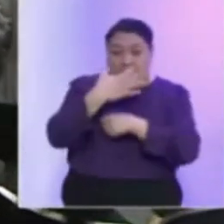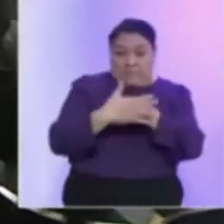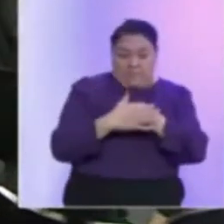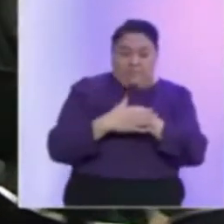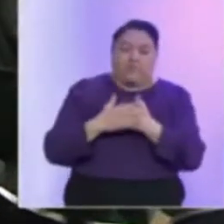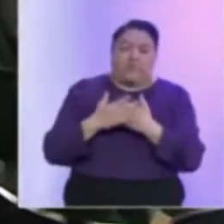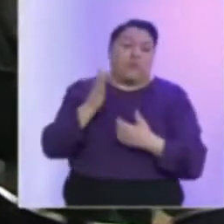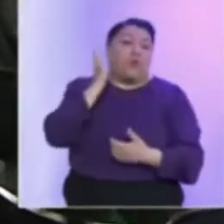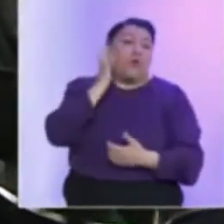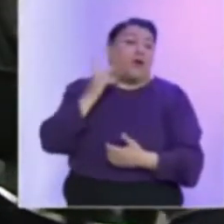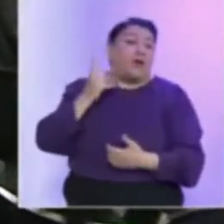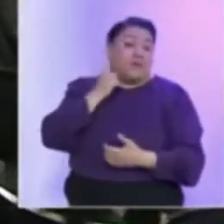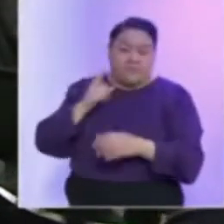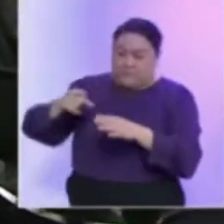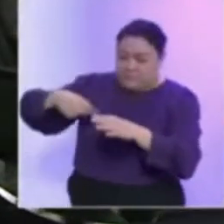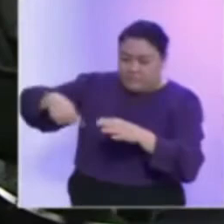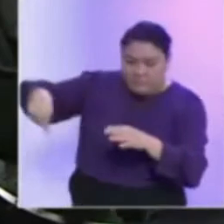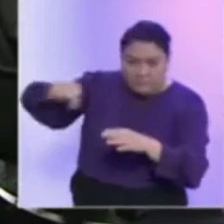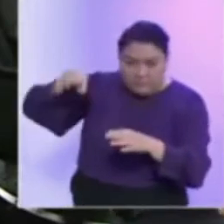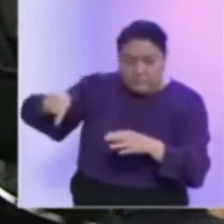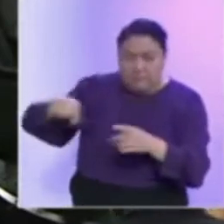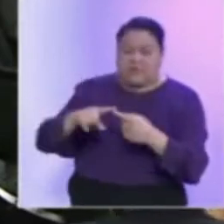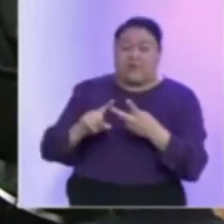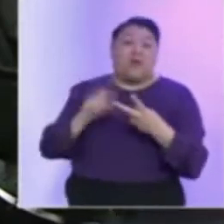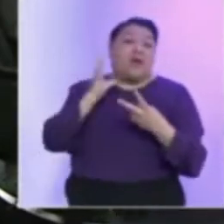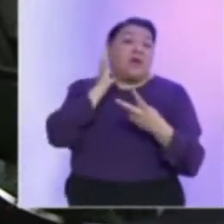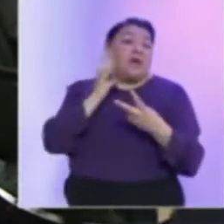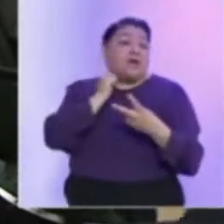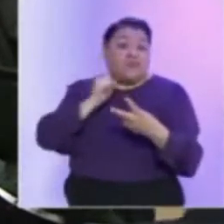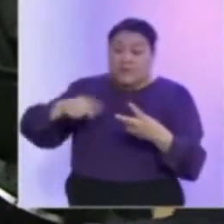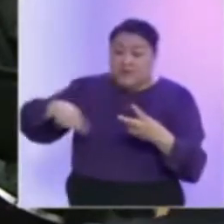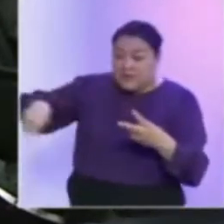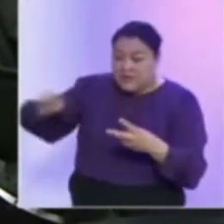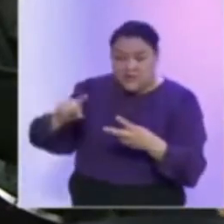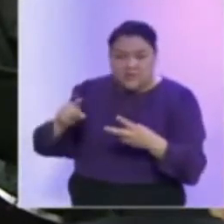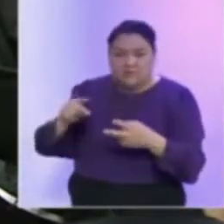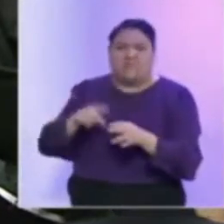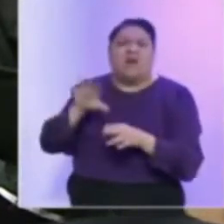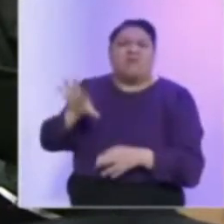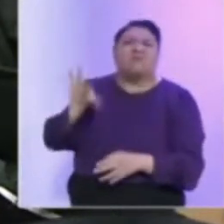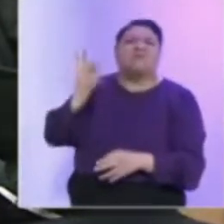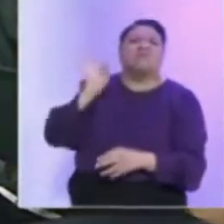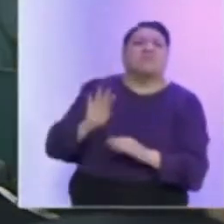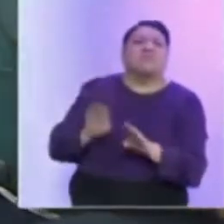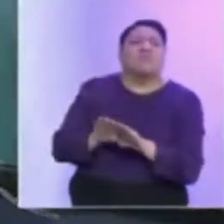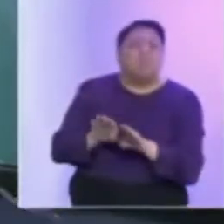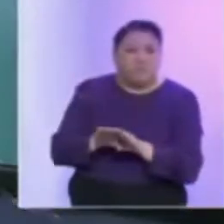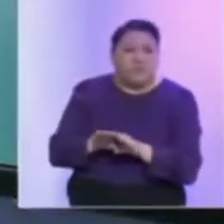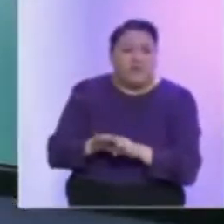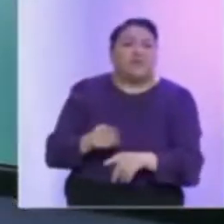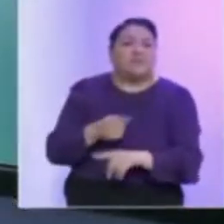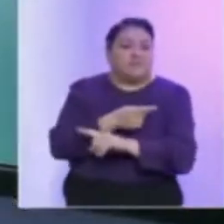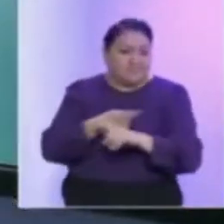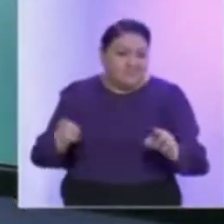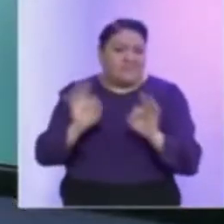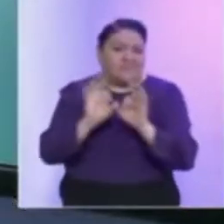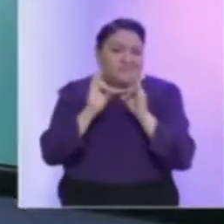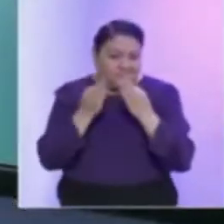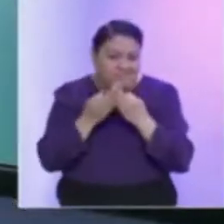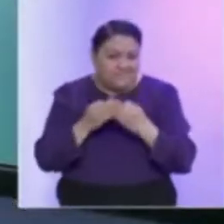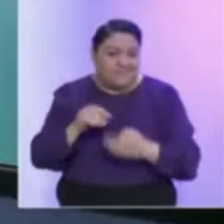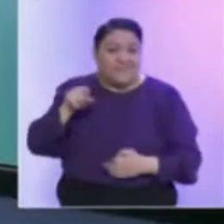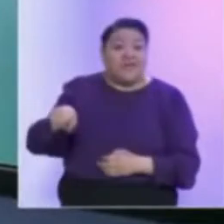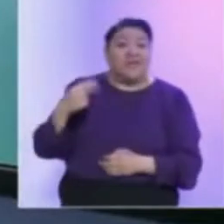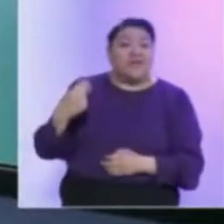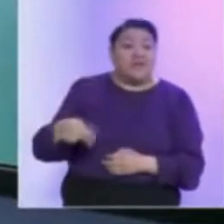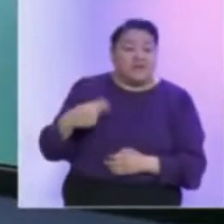alimentos. Por favor, que tengamos mucho cuidado, que los pasillos se permanezcan limpios, porque hace rato tuvieron que